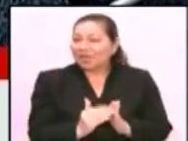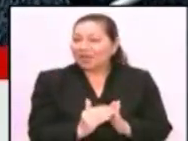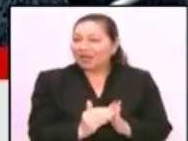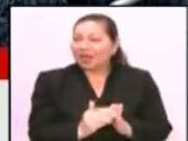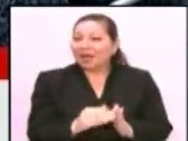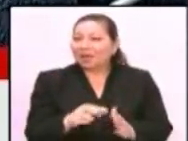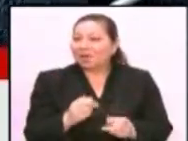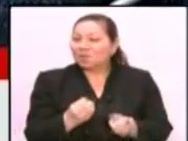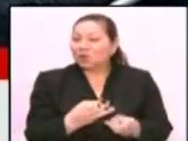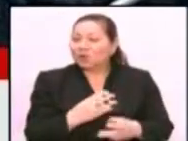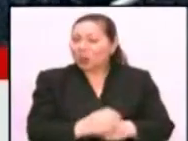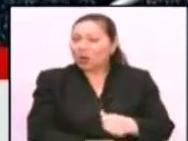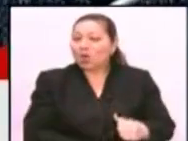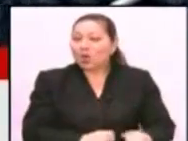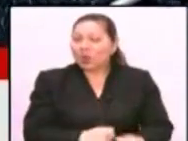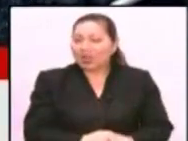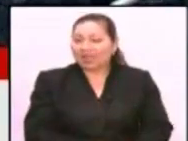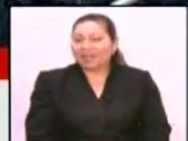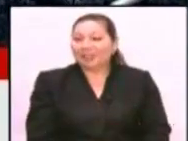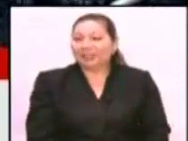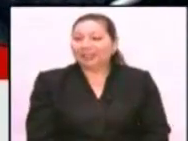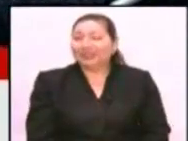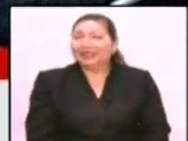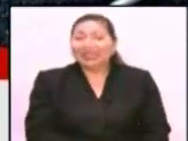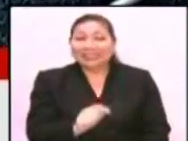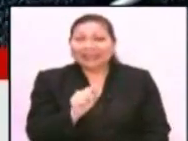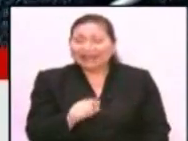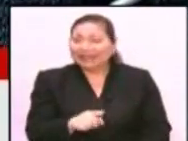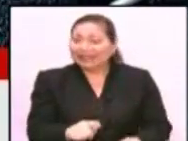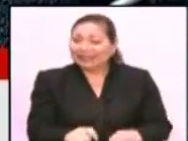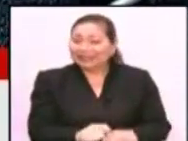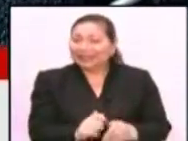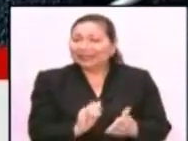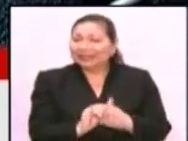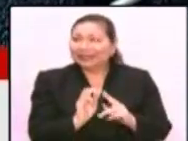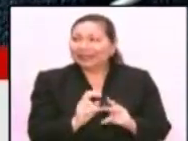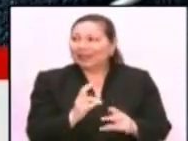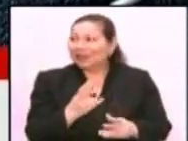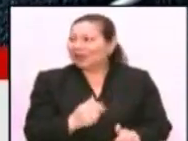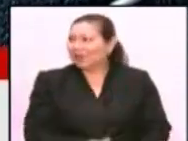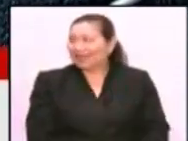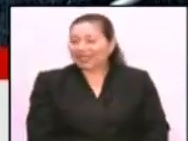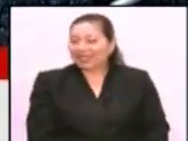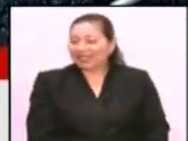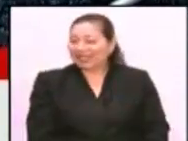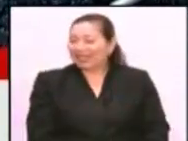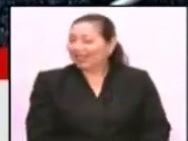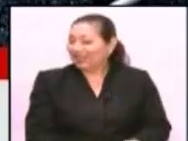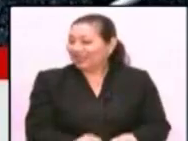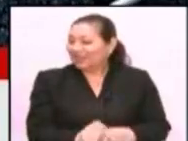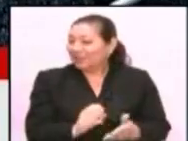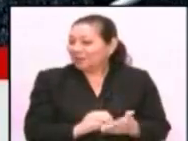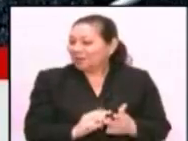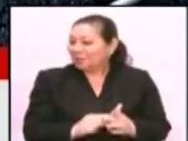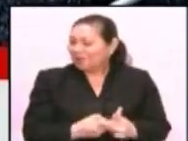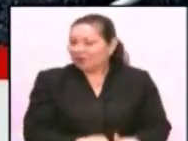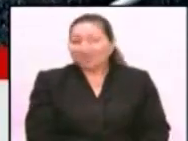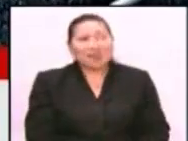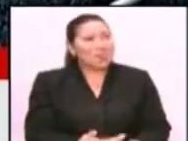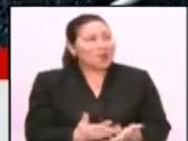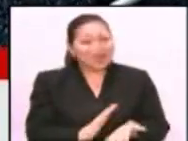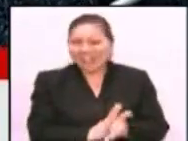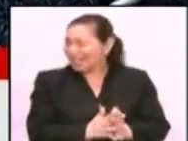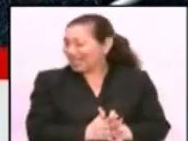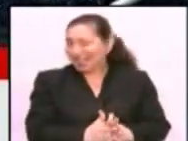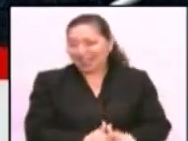padre en la ciudad muchísimos años. Y ahí están los talleres. Los que van a ver en Cusco son talleres que empezaron con Uber. No había